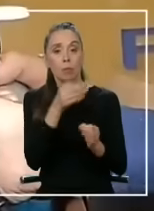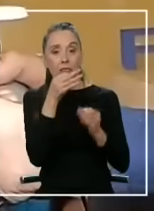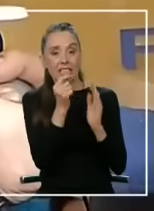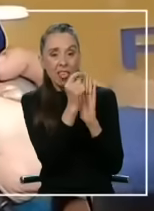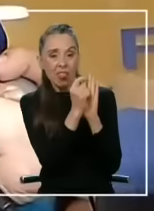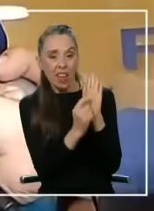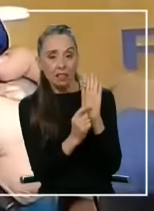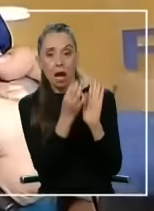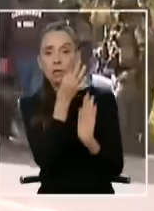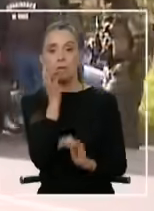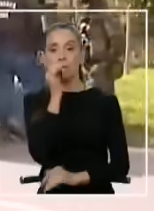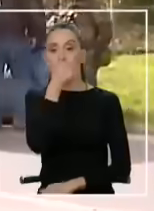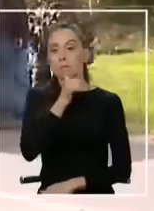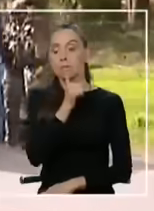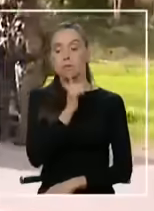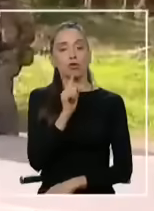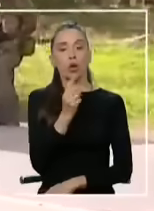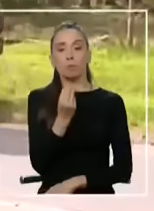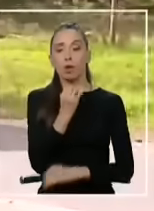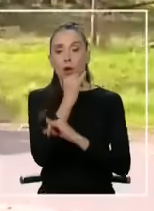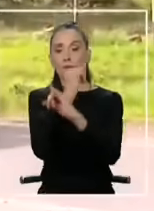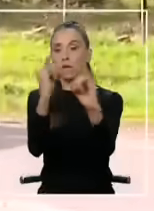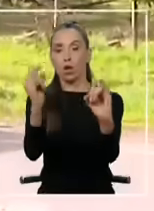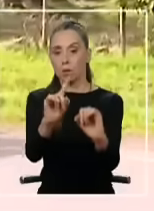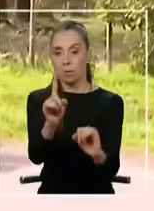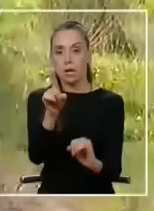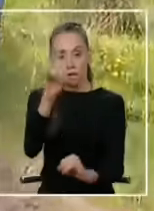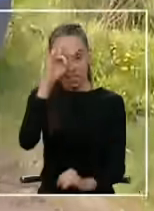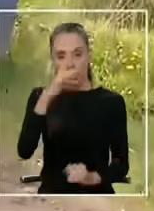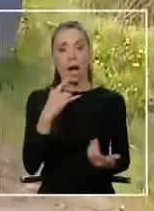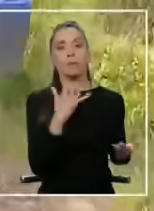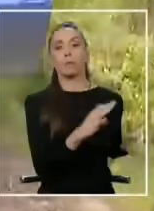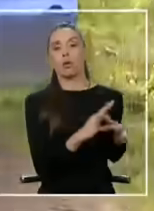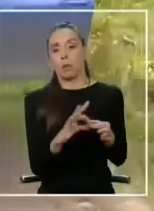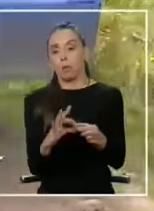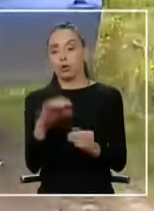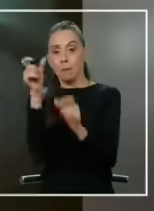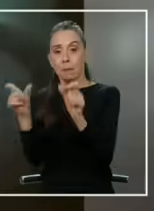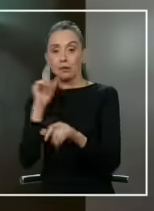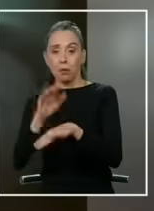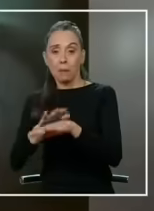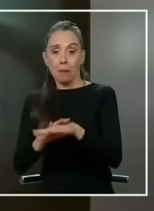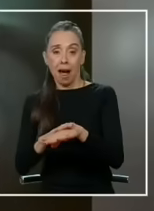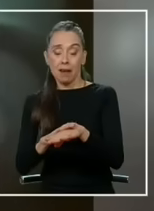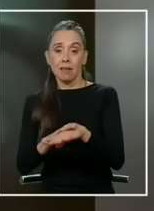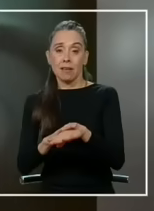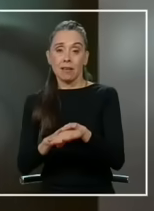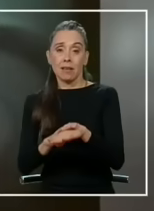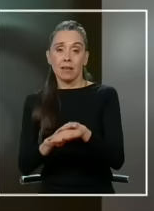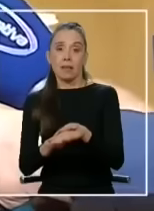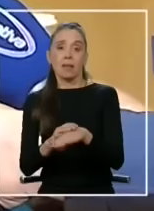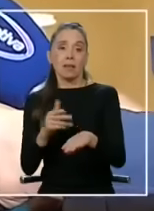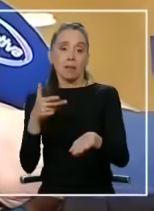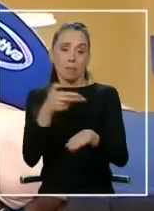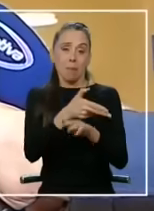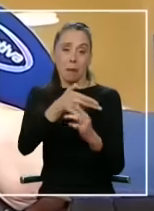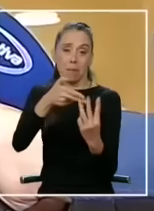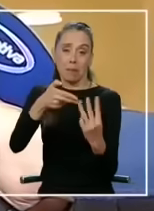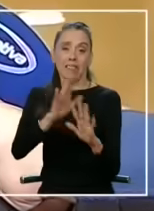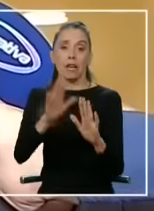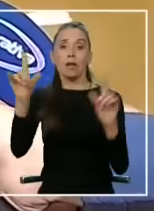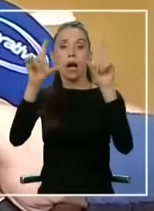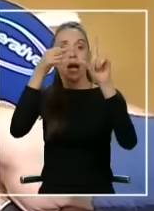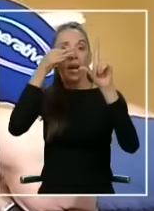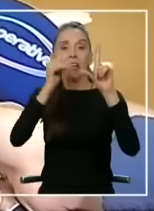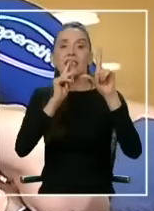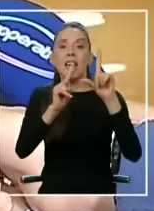entregar información, no es conveniente. La razón es simple, como ustedes saben, es posible que los autores de este atentado atroz estén viendo televisión